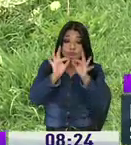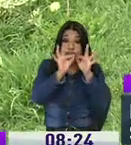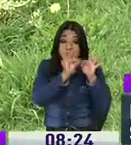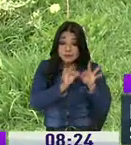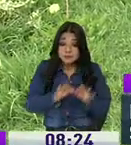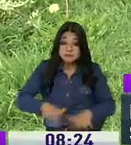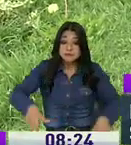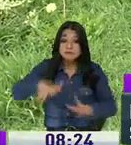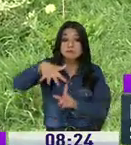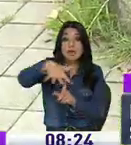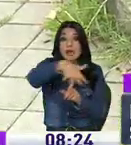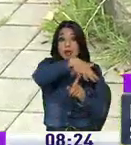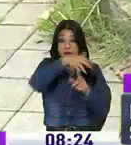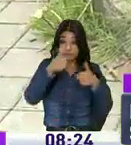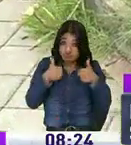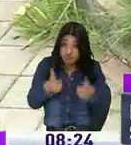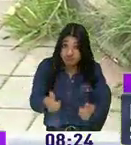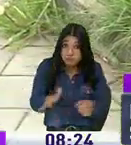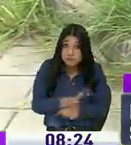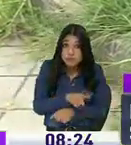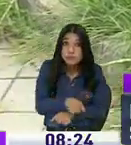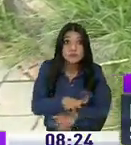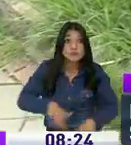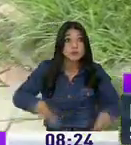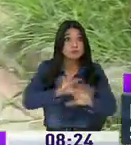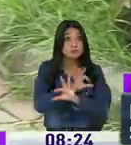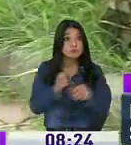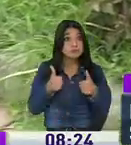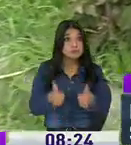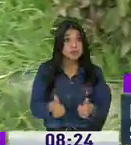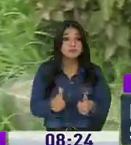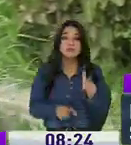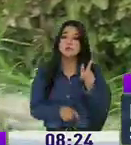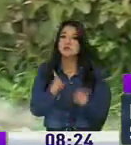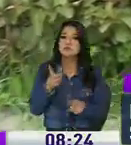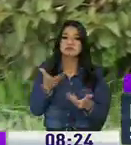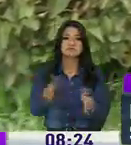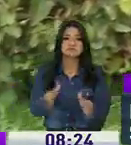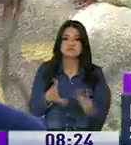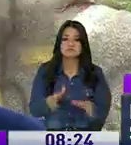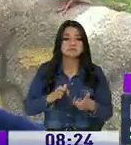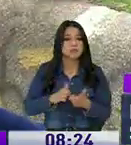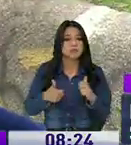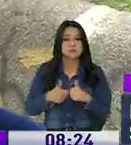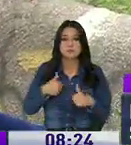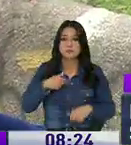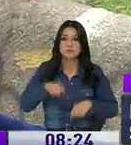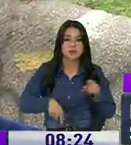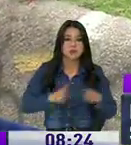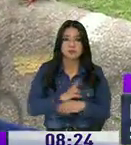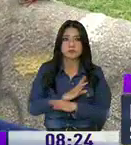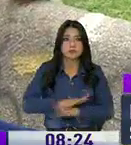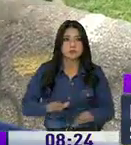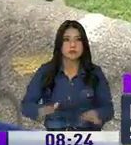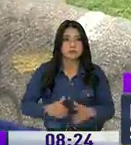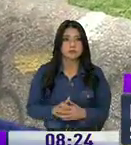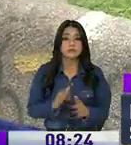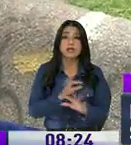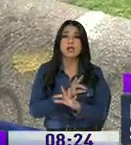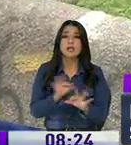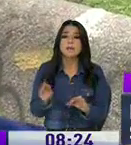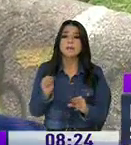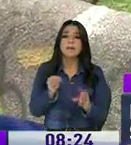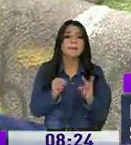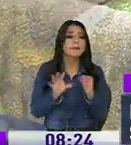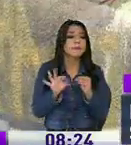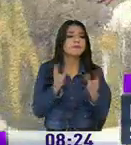que se realizan no son suficientes para que el sitio sea usado por la comunidad sin problemas. Lo que pasa es que hacen una limpieza a